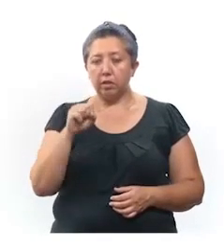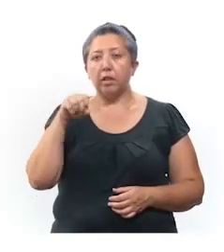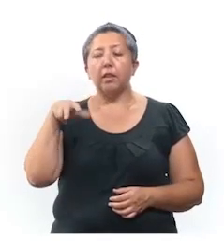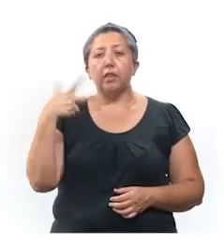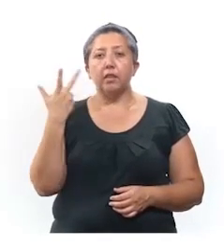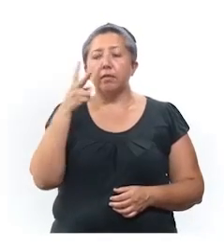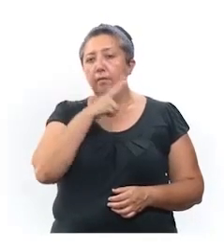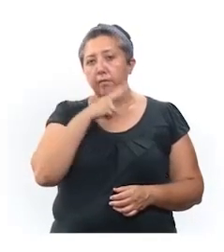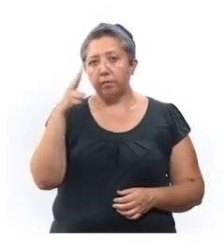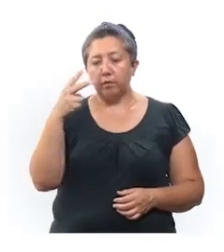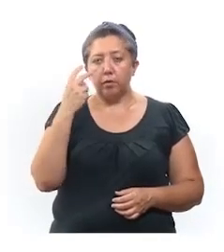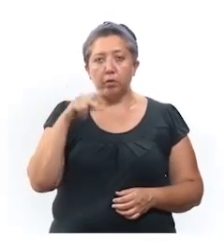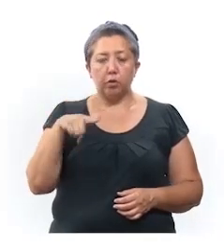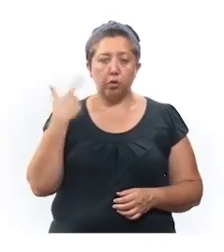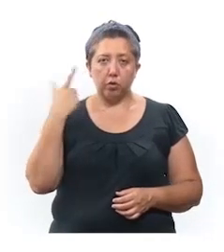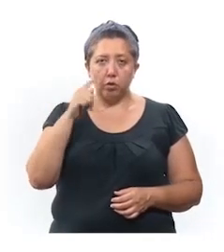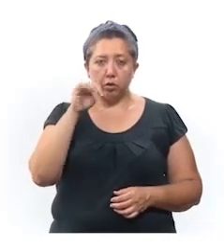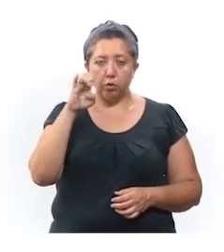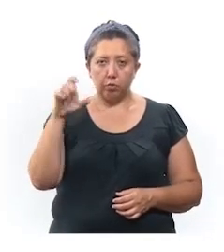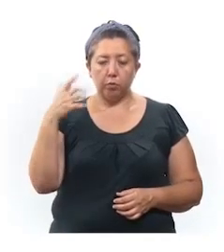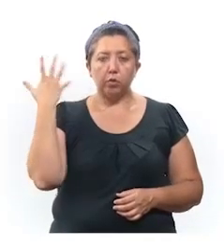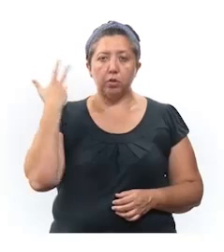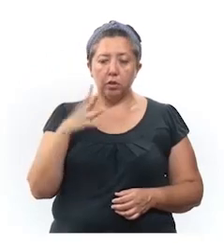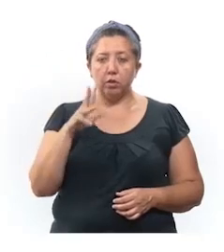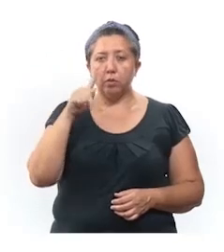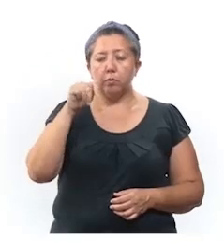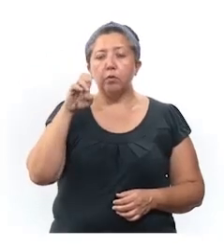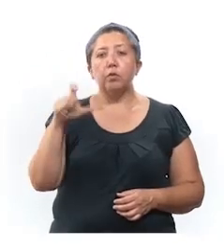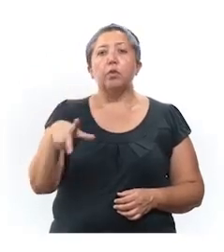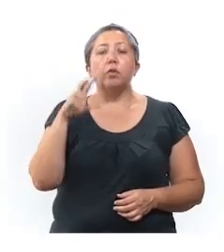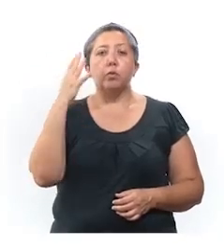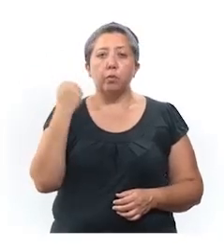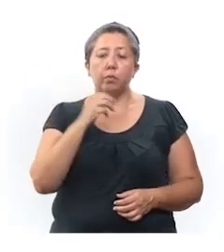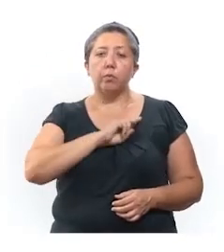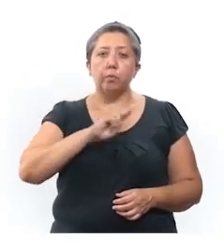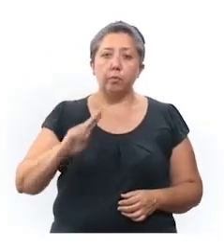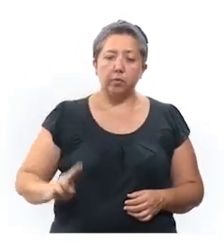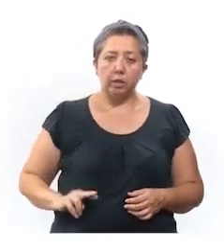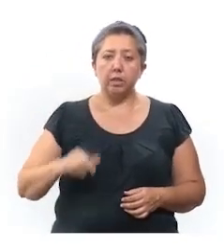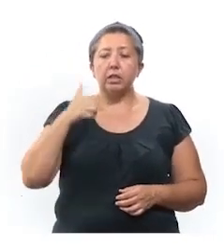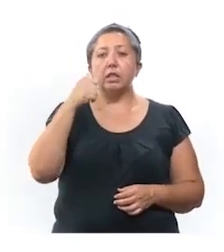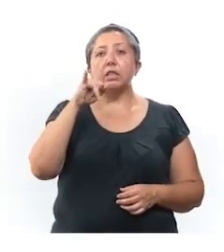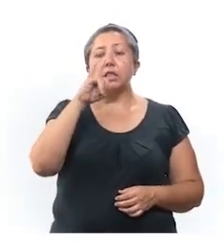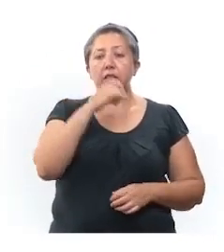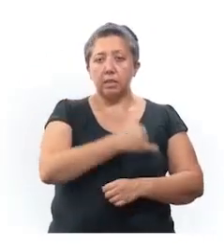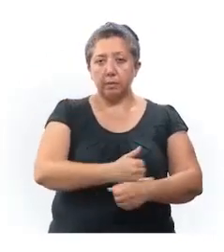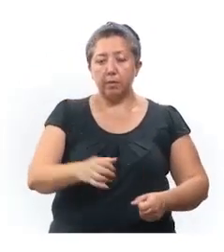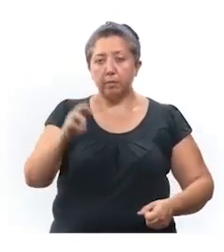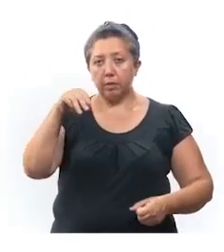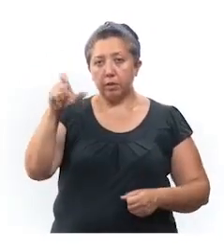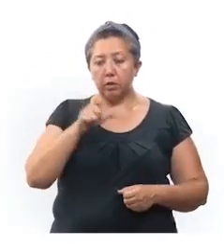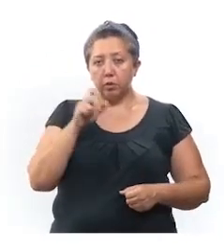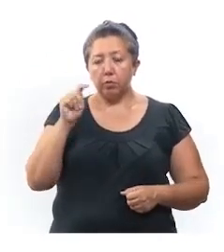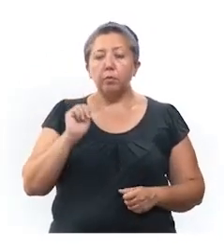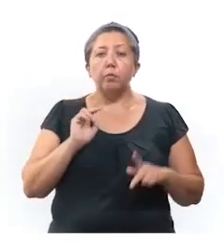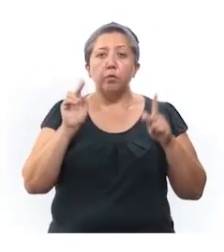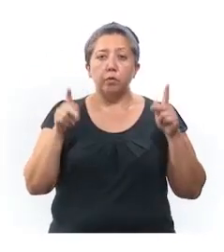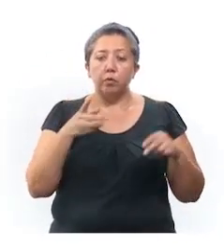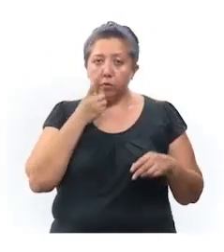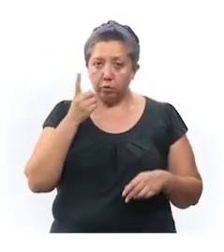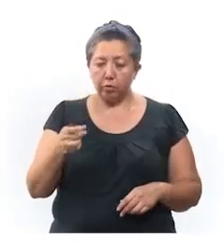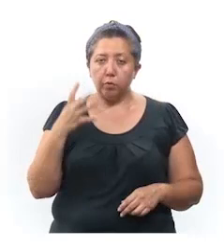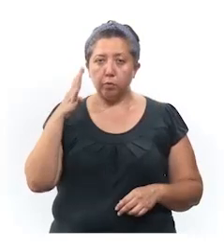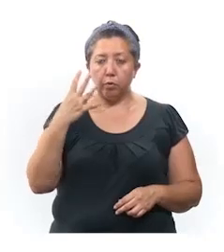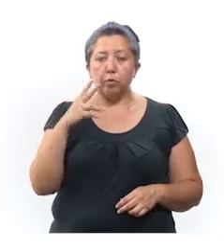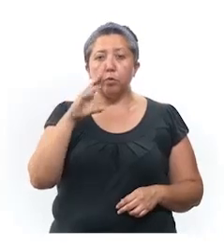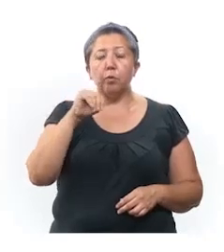13 en Valladolid, 12 en Ticul, 10 en Motul, 9 en Humán, 6 en Izamal, 5 en Maxcanú y en Progreso, 4